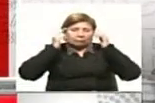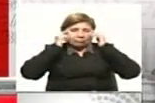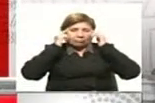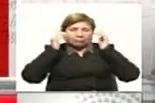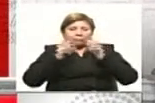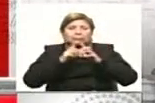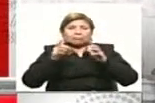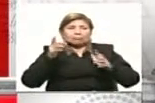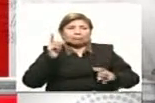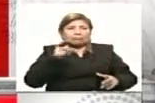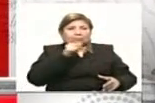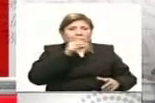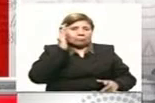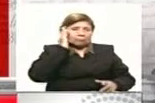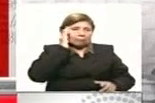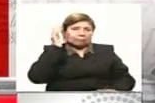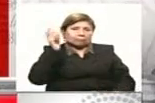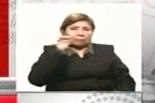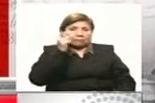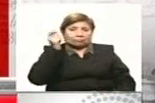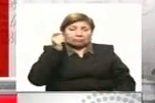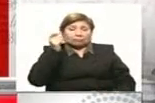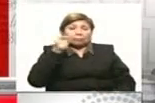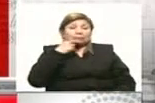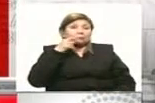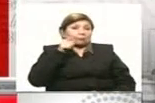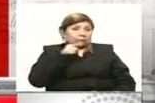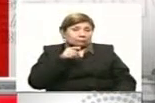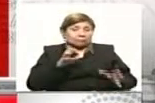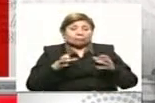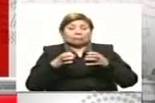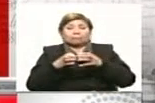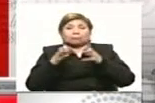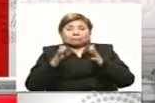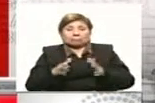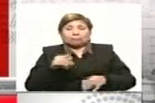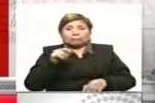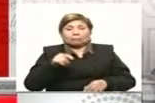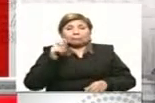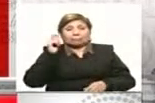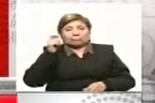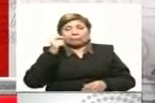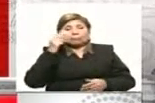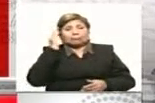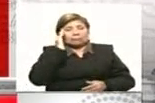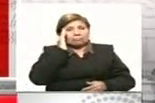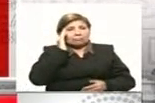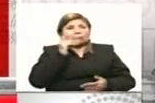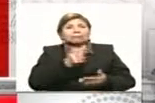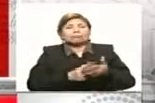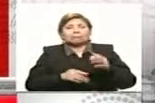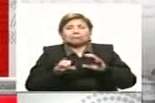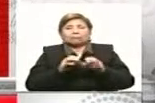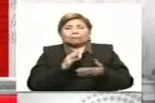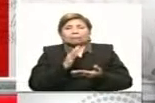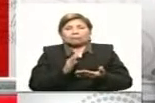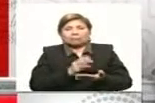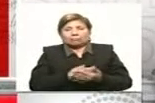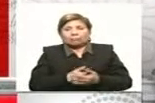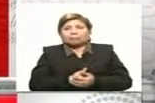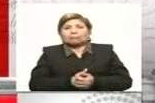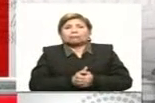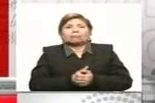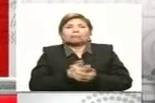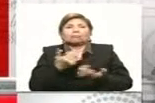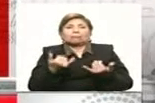Usted conoce la región Piura, también ha sido congresista acá en la región Piura y sabe los álgidos problemas que hay. Y